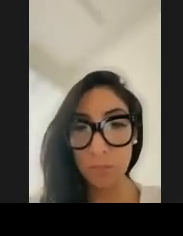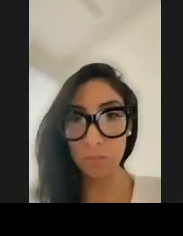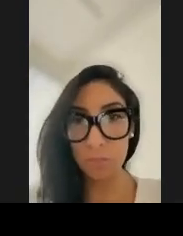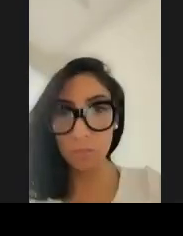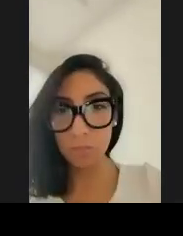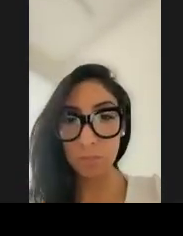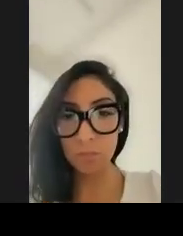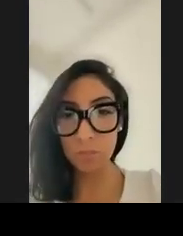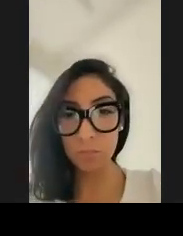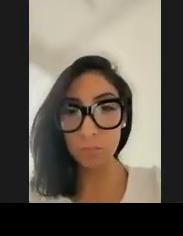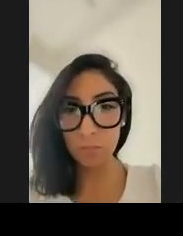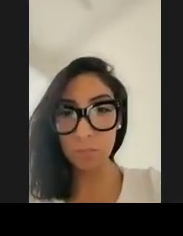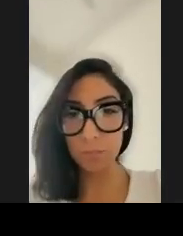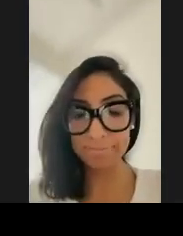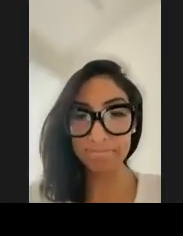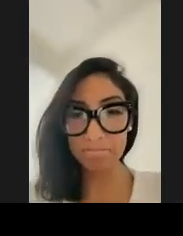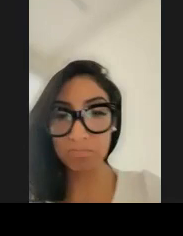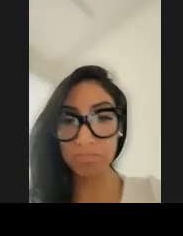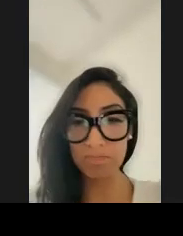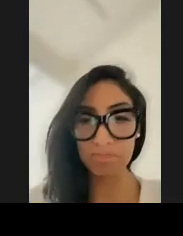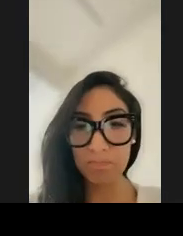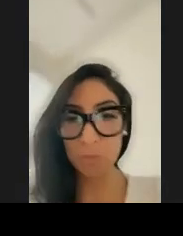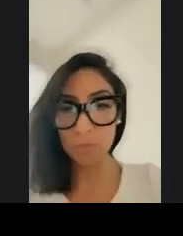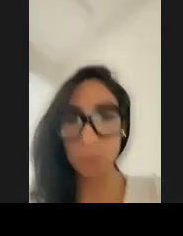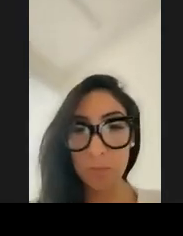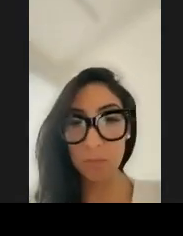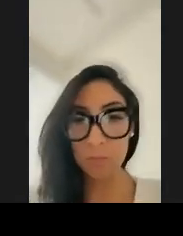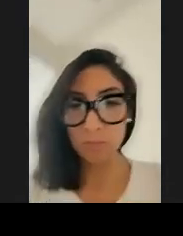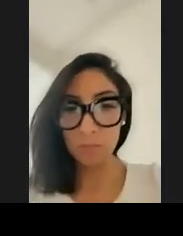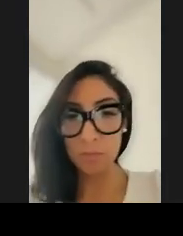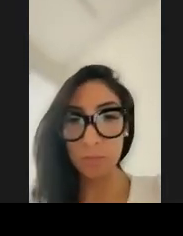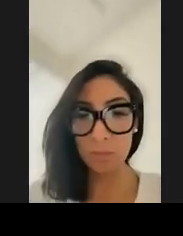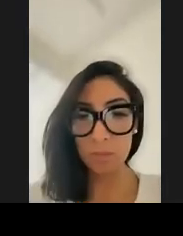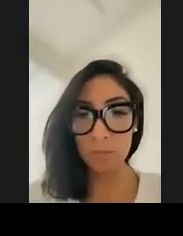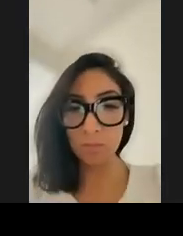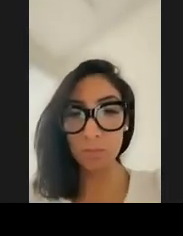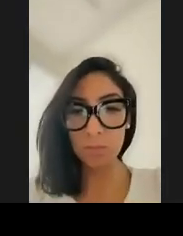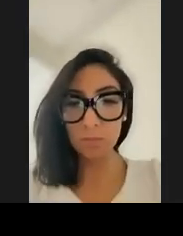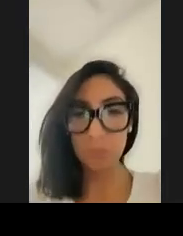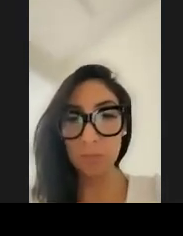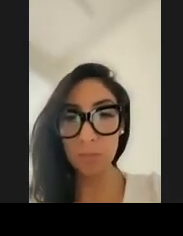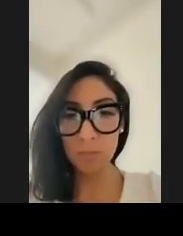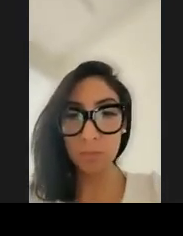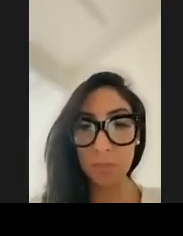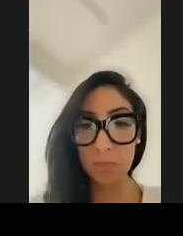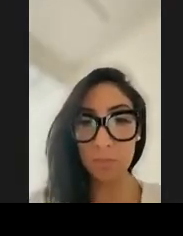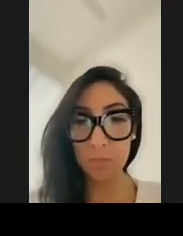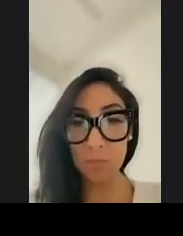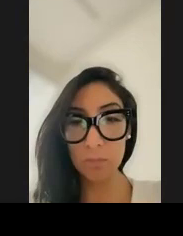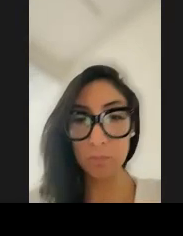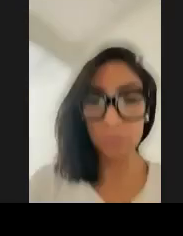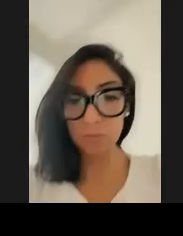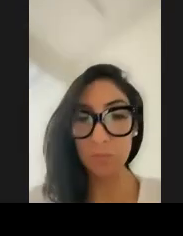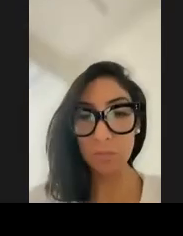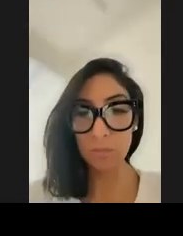esta política de poner recursos a favor de bienestar animal dedicado